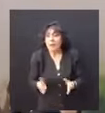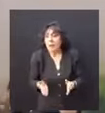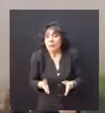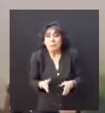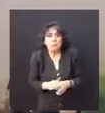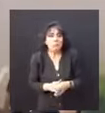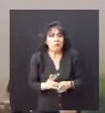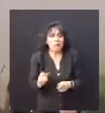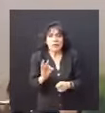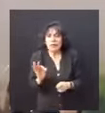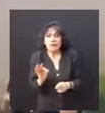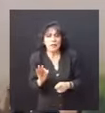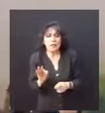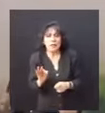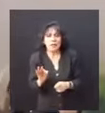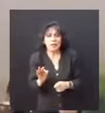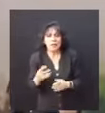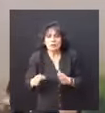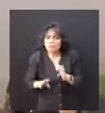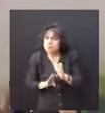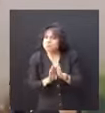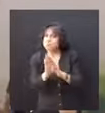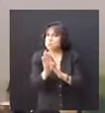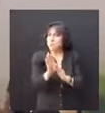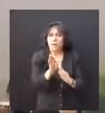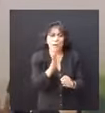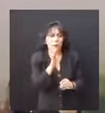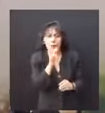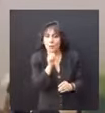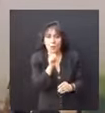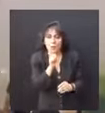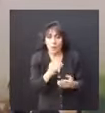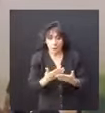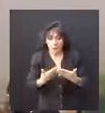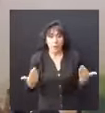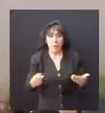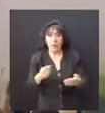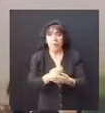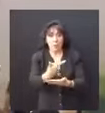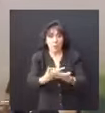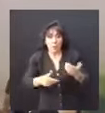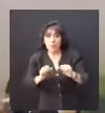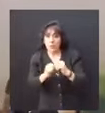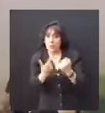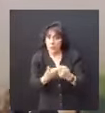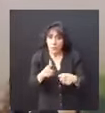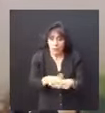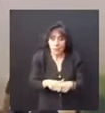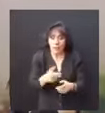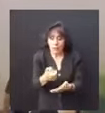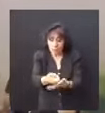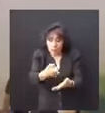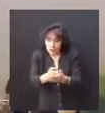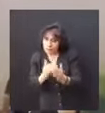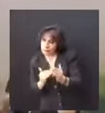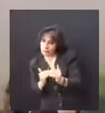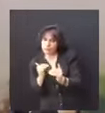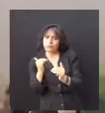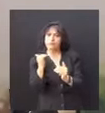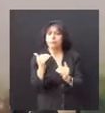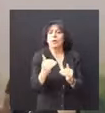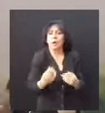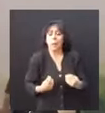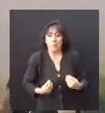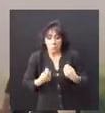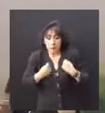adelante. Ahora que hay programas sociales, que ha aumentado el salario, que hay mejor calidad de vida,